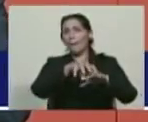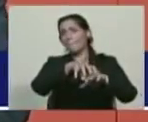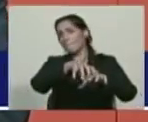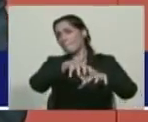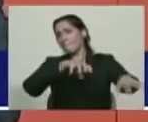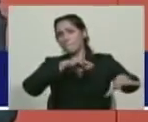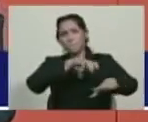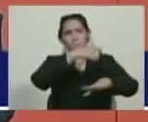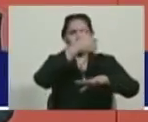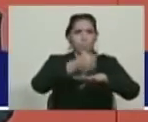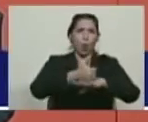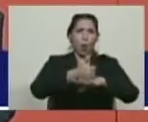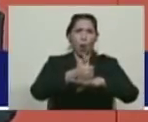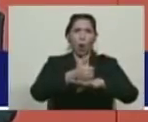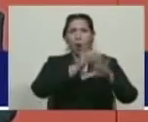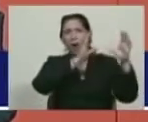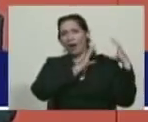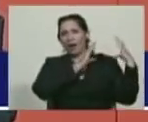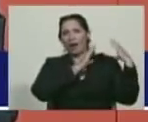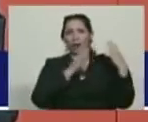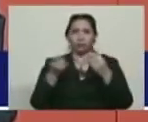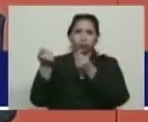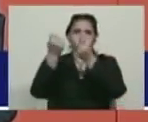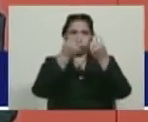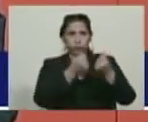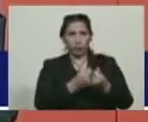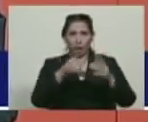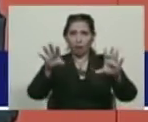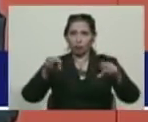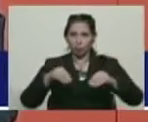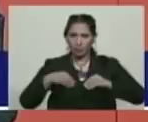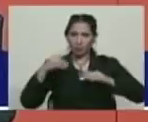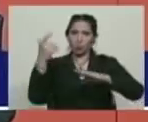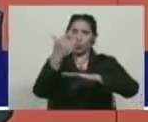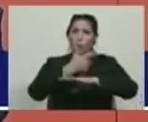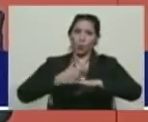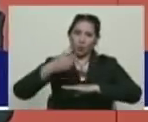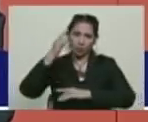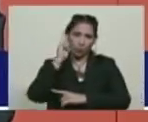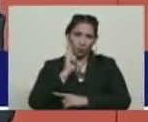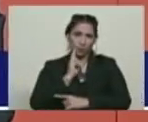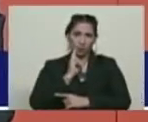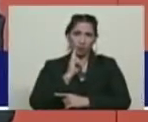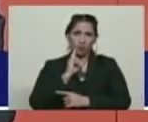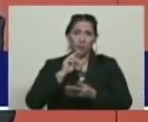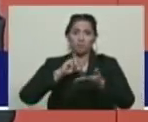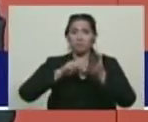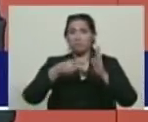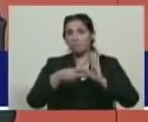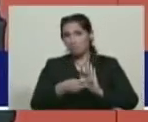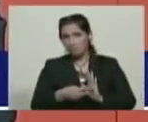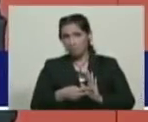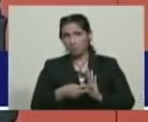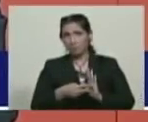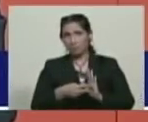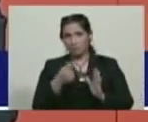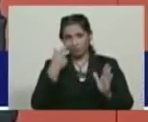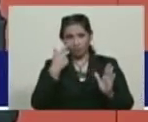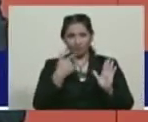cargas que incide en la estructura de costo la ha asumido el gobierno bolivariano sin embargo evidentemente